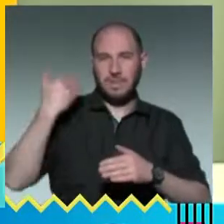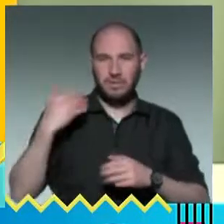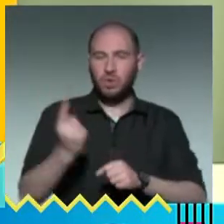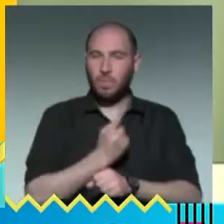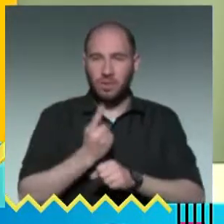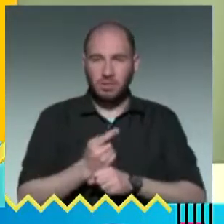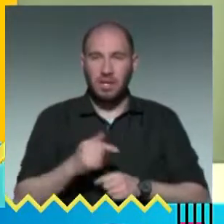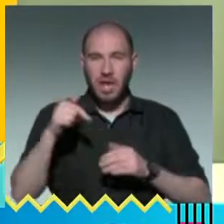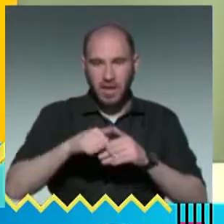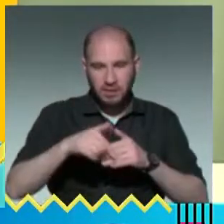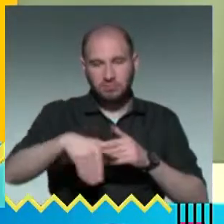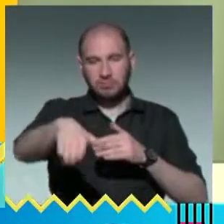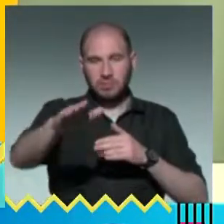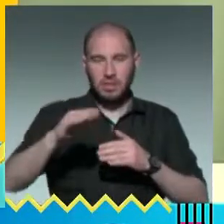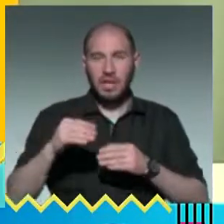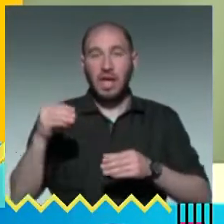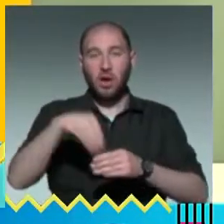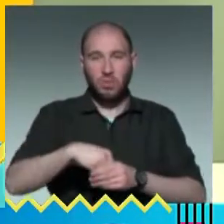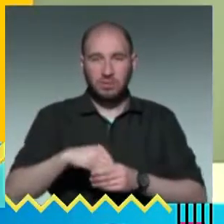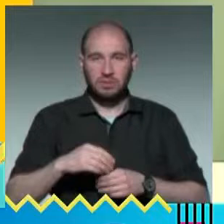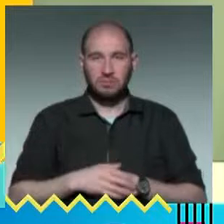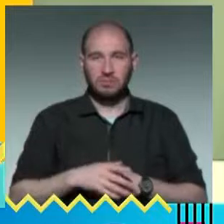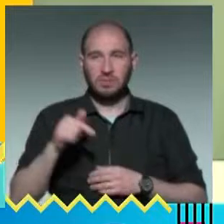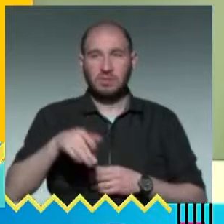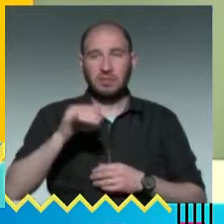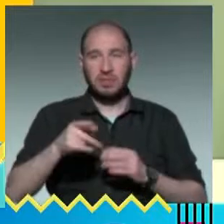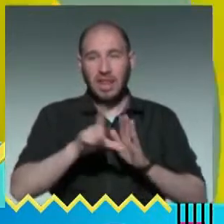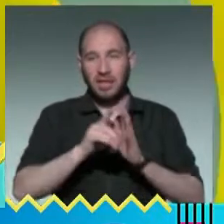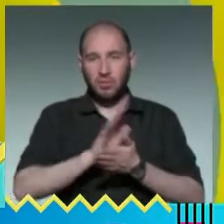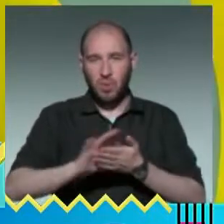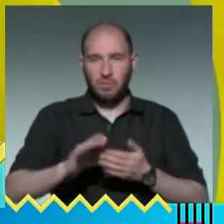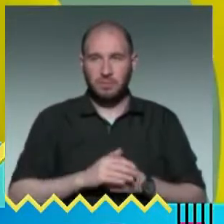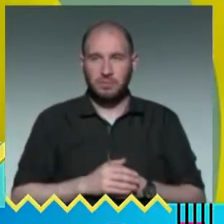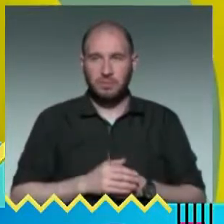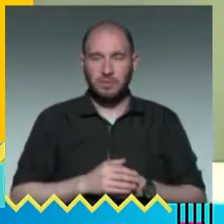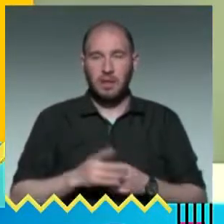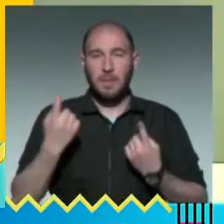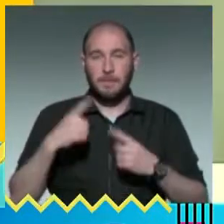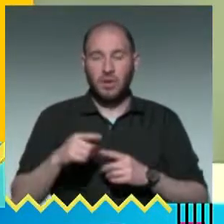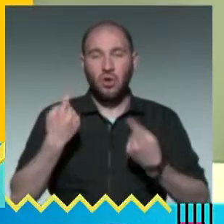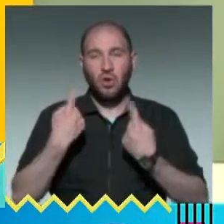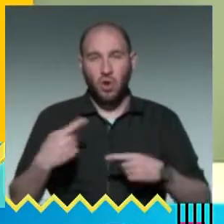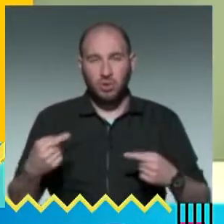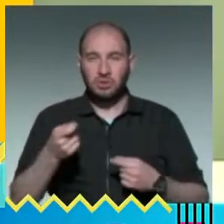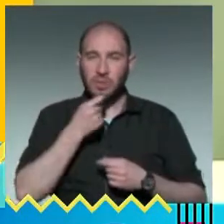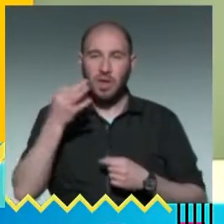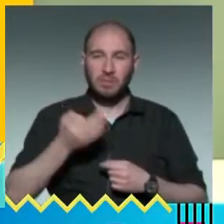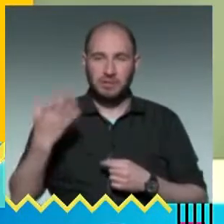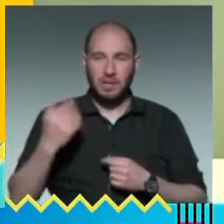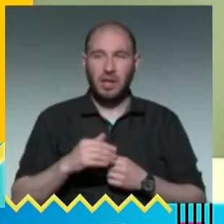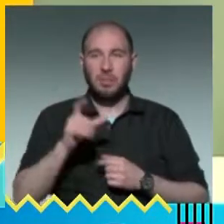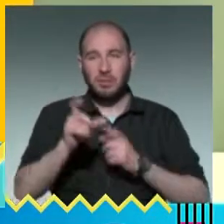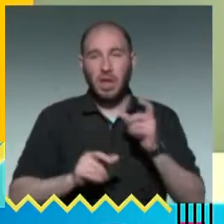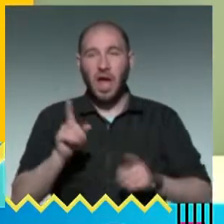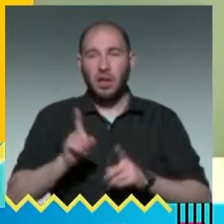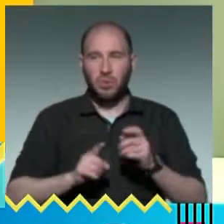Bien. De acá en adelante, las incorporaciones se tienen que regir con la nueva ley. Ahora, si hay alguna situación en particular de alguna